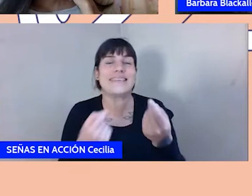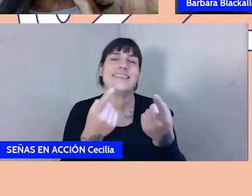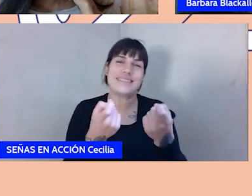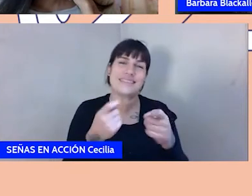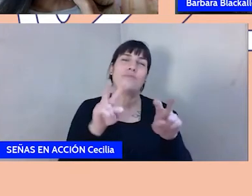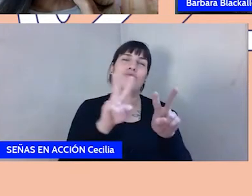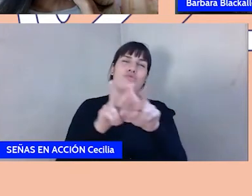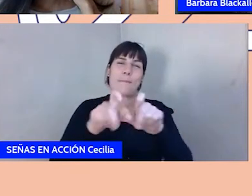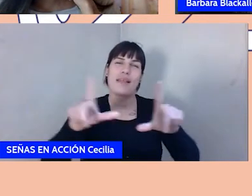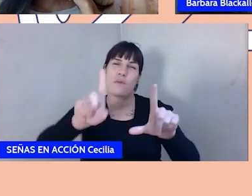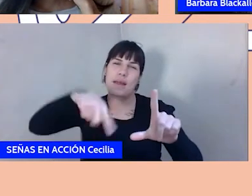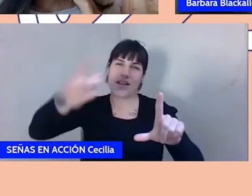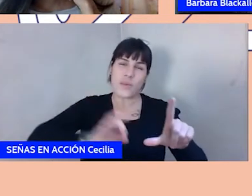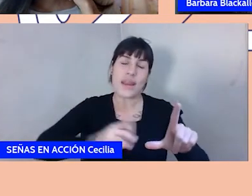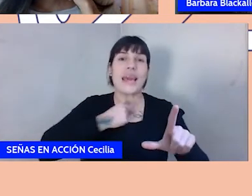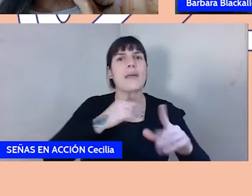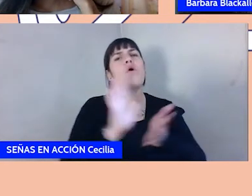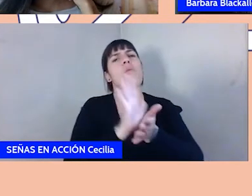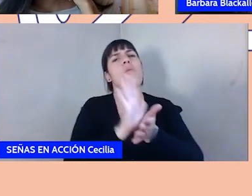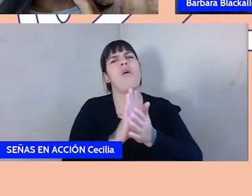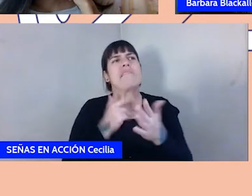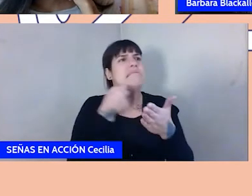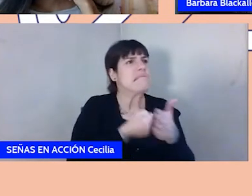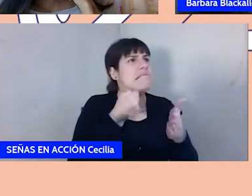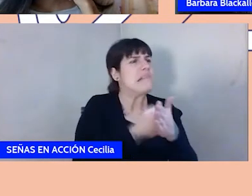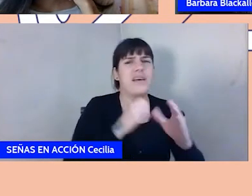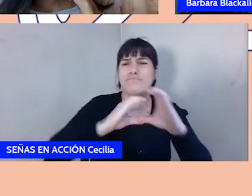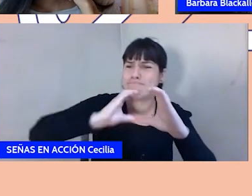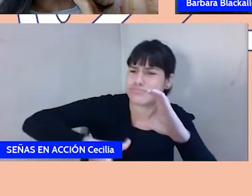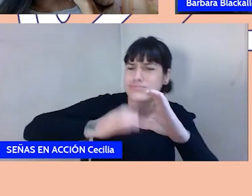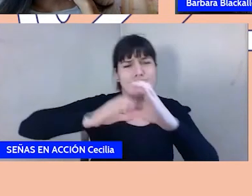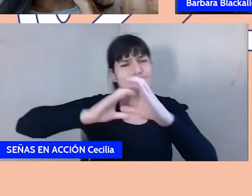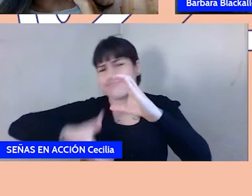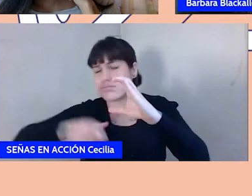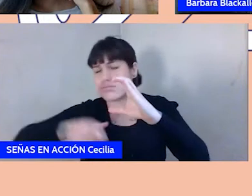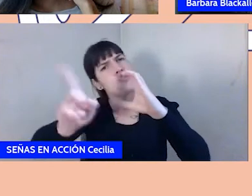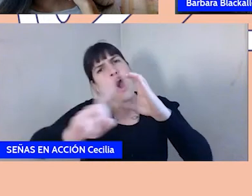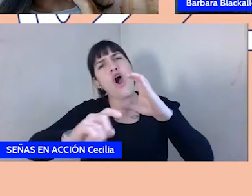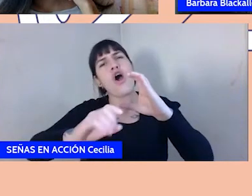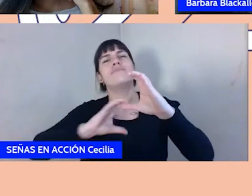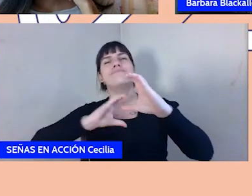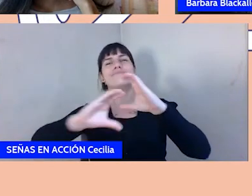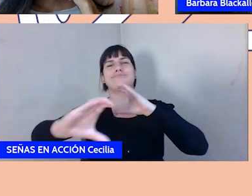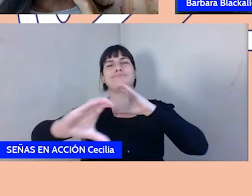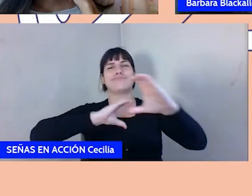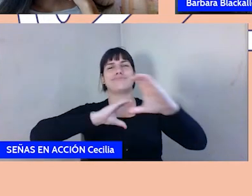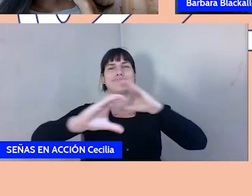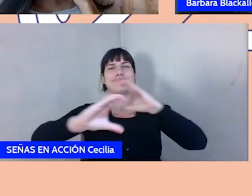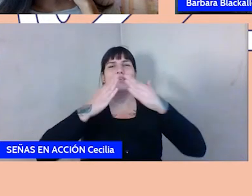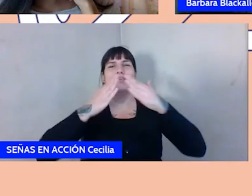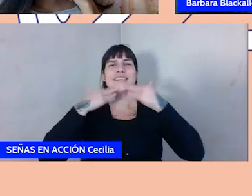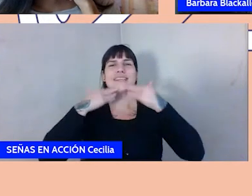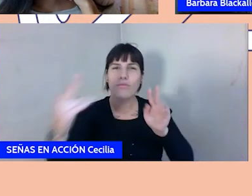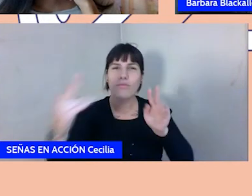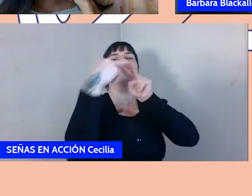lo que queremos es tender puentes entre mujeres de diferentes países y que no nos limite el idioma. Bueno, pero dicho esto, un